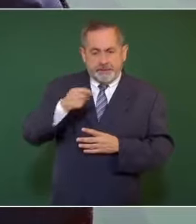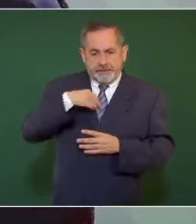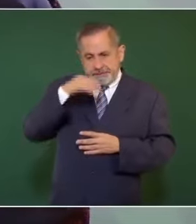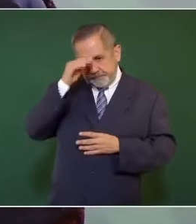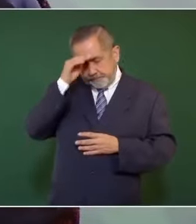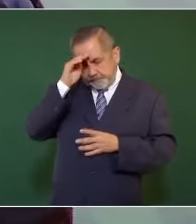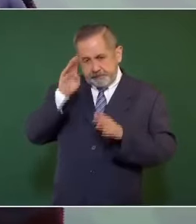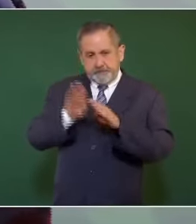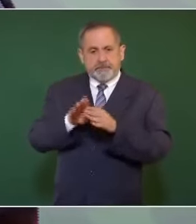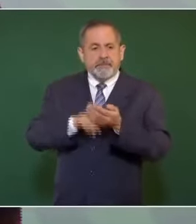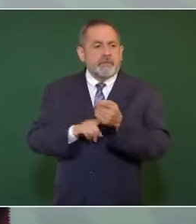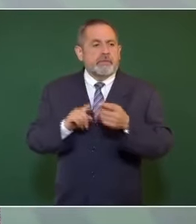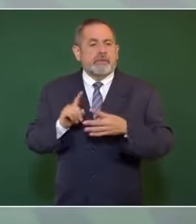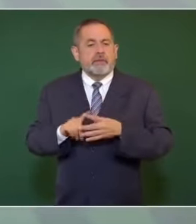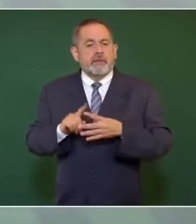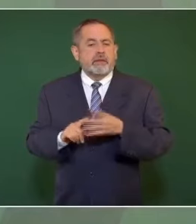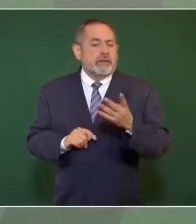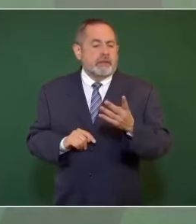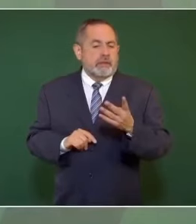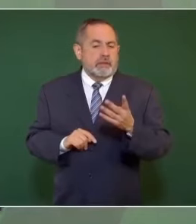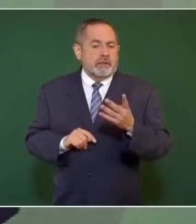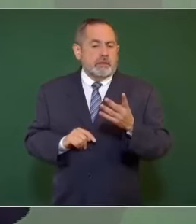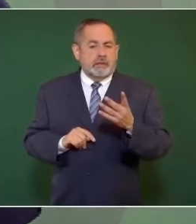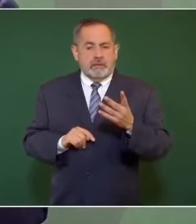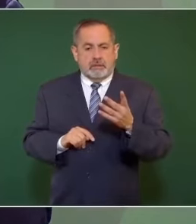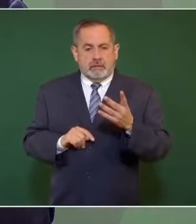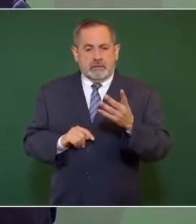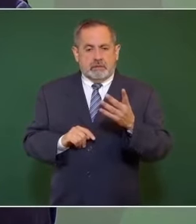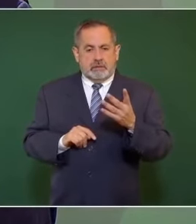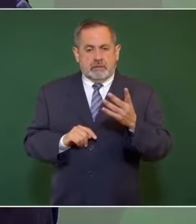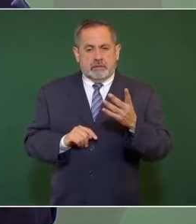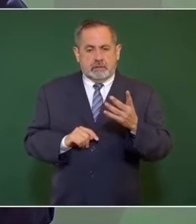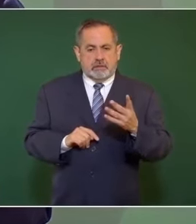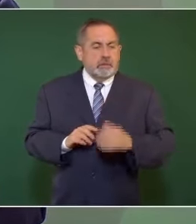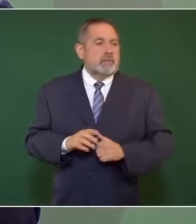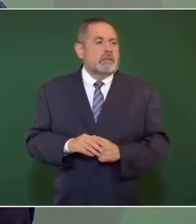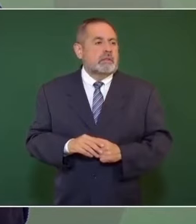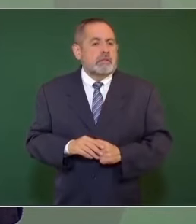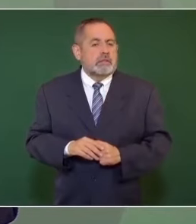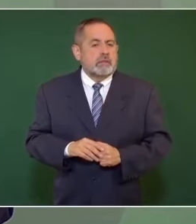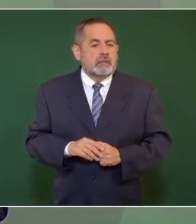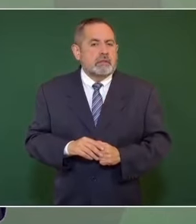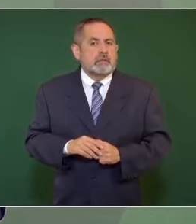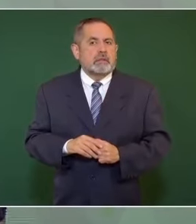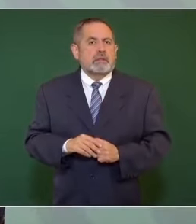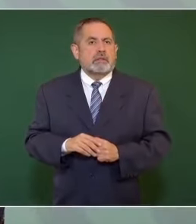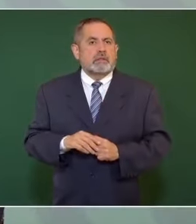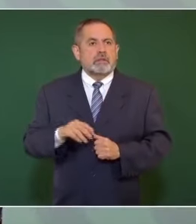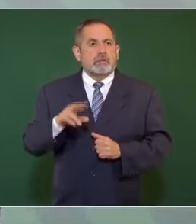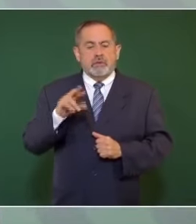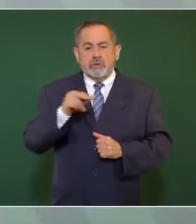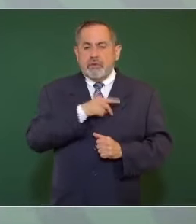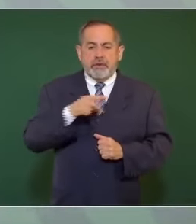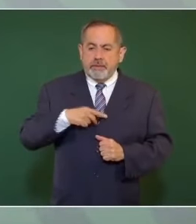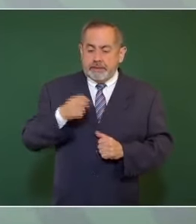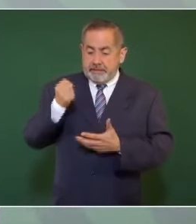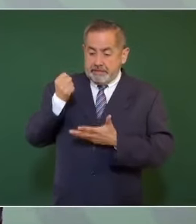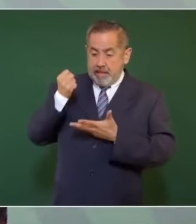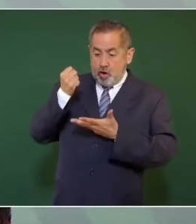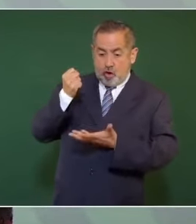en que no se dé el recurso, el presupuesto,